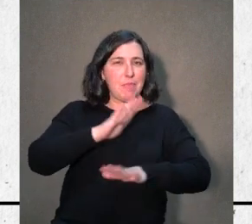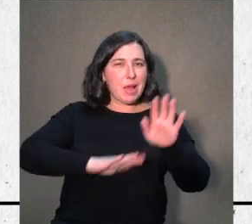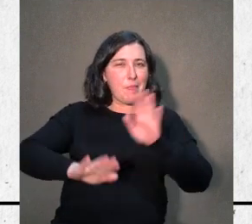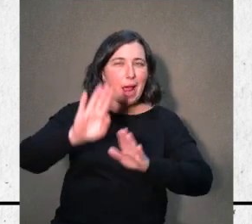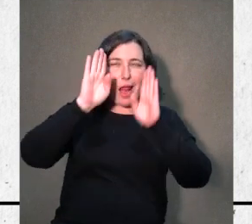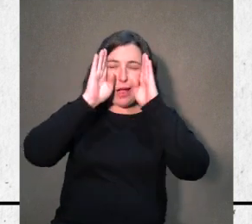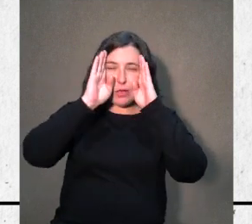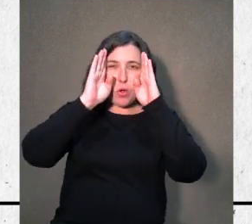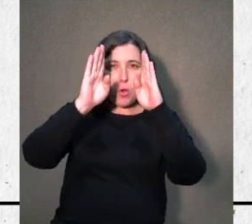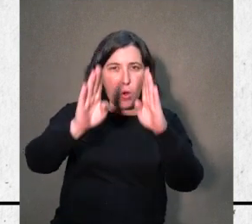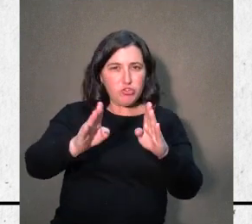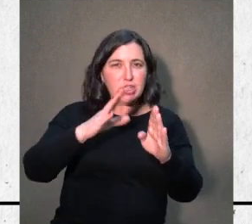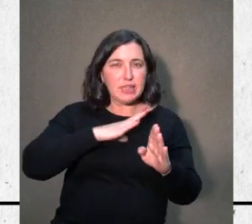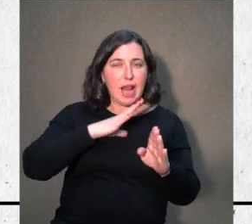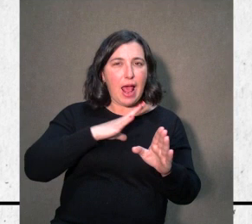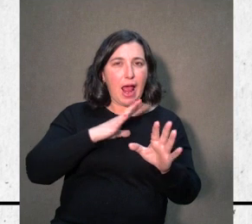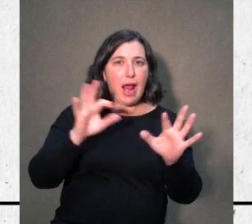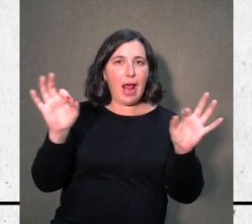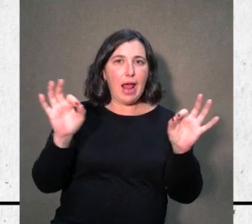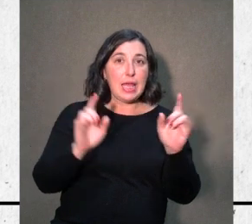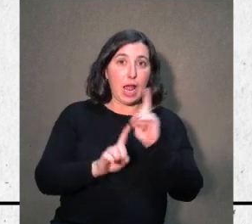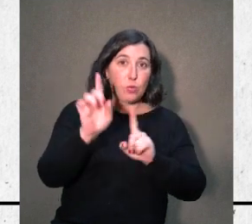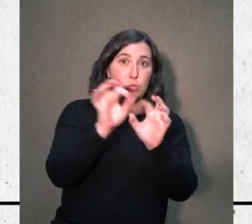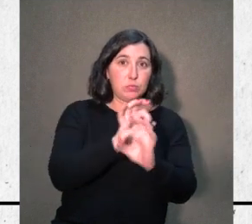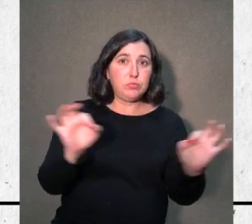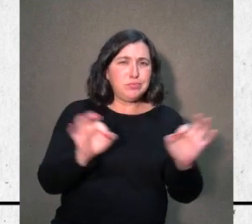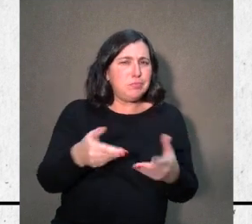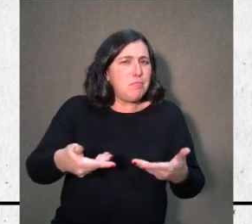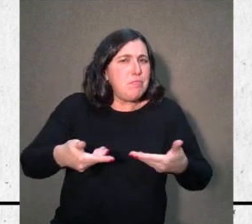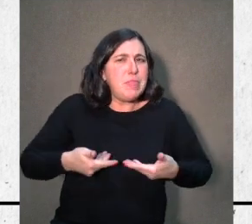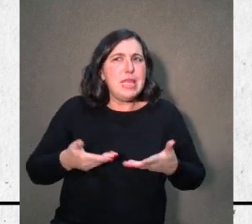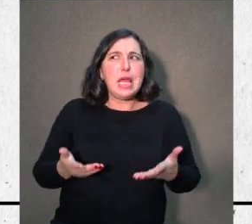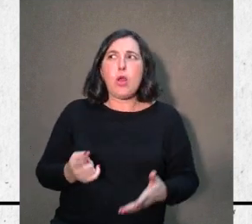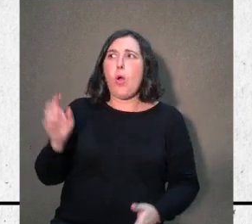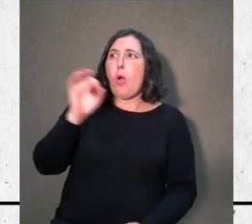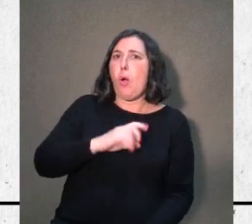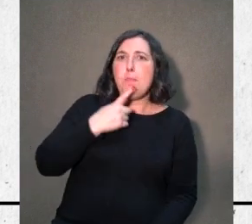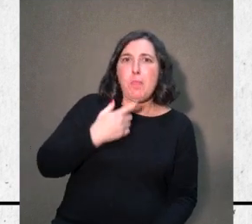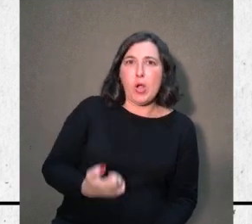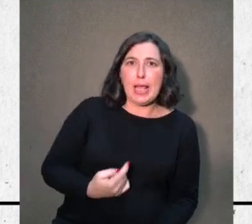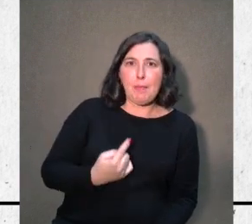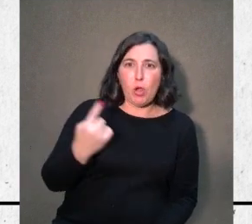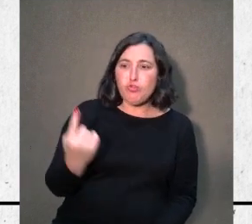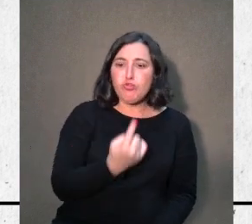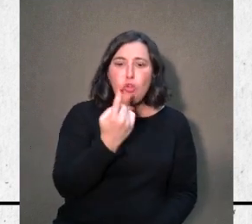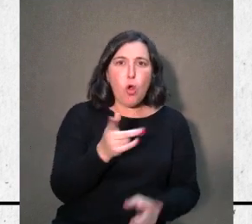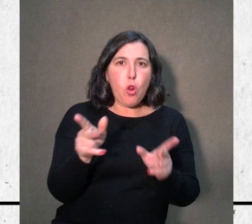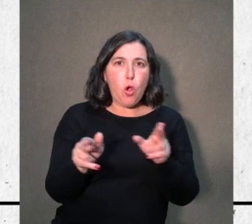repertorios sinfónicos que demandan o de un solo, que puede ser que lo hagas vos o lo haga otro compañero, y uno tiene que estar